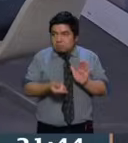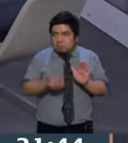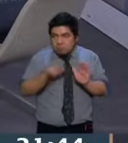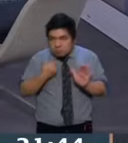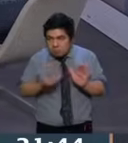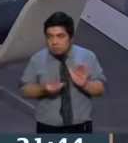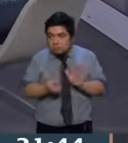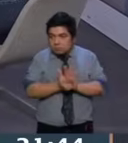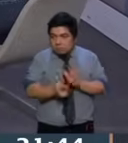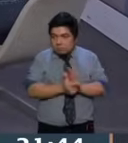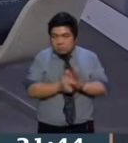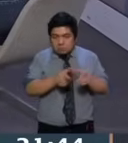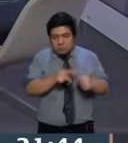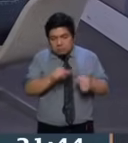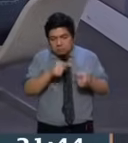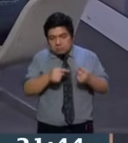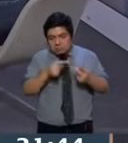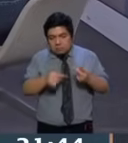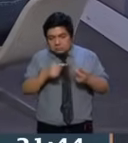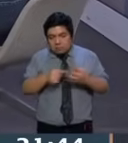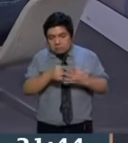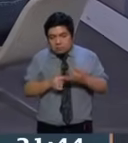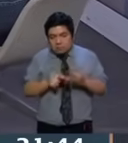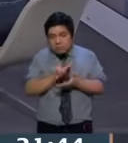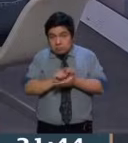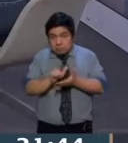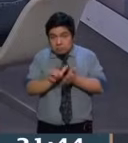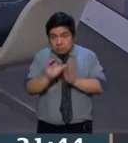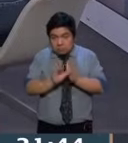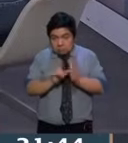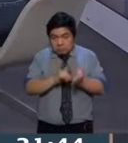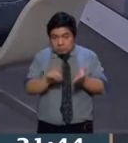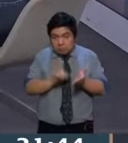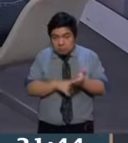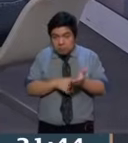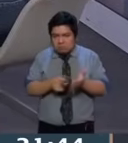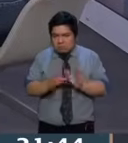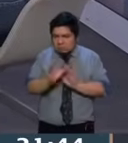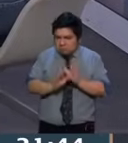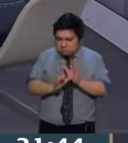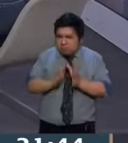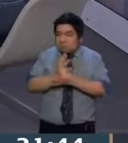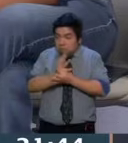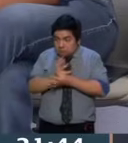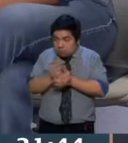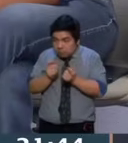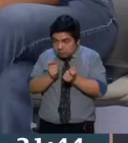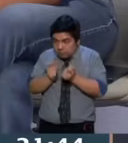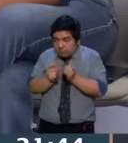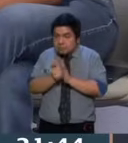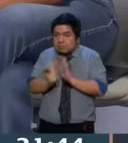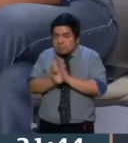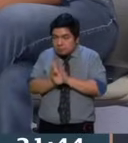hay una ley que diga así funciona, estos son La los ley está en la parámetros, aquí está el Constitución, presupuesto. se La instaló- Constitución dice que se tiene que reglamentar. Y